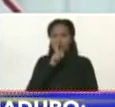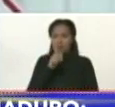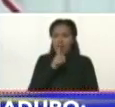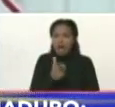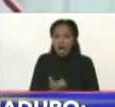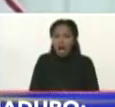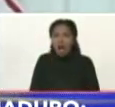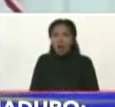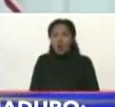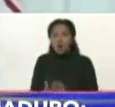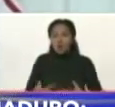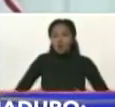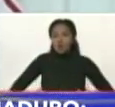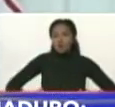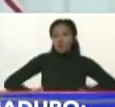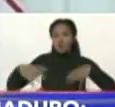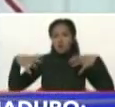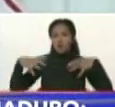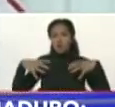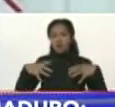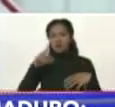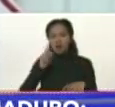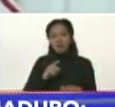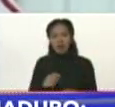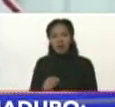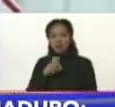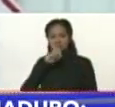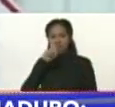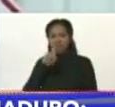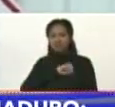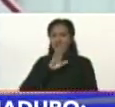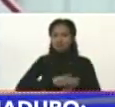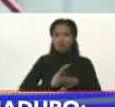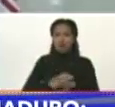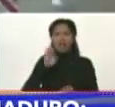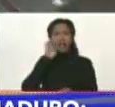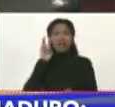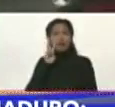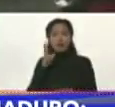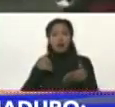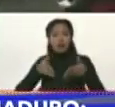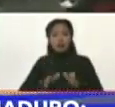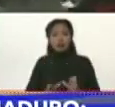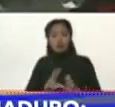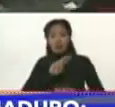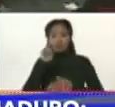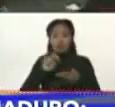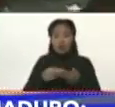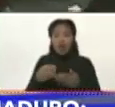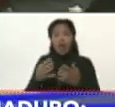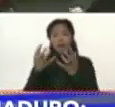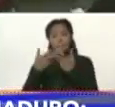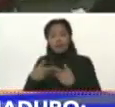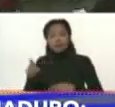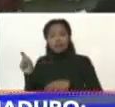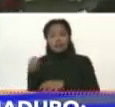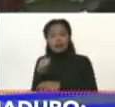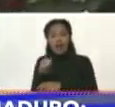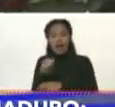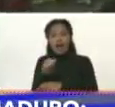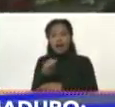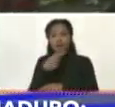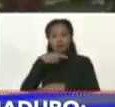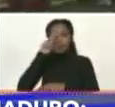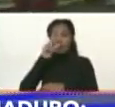un supermillonario. ¿Cuál es su odio a Evo? Que Evo nacionalizó la empresa de gas con que el padre